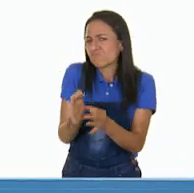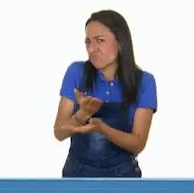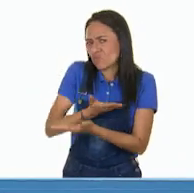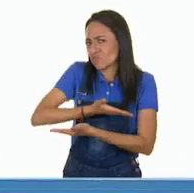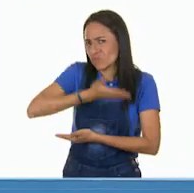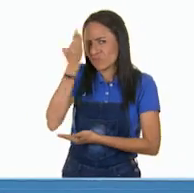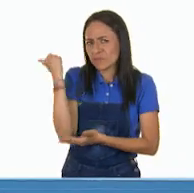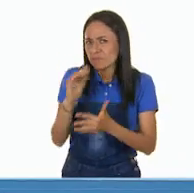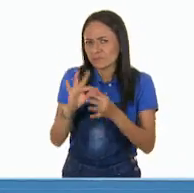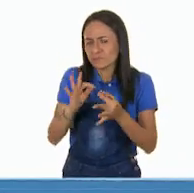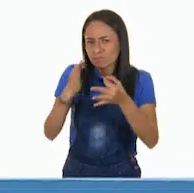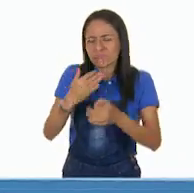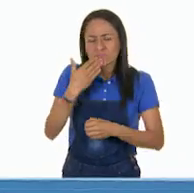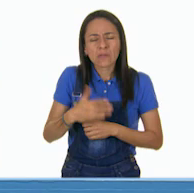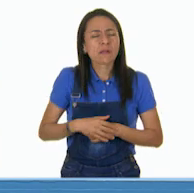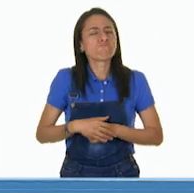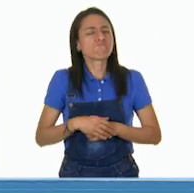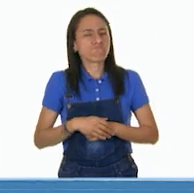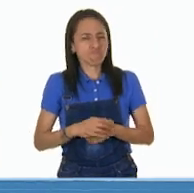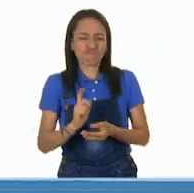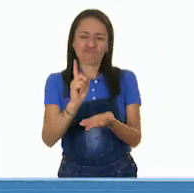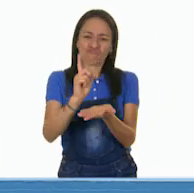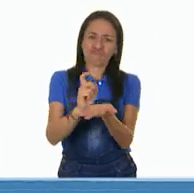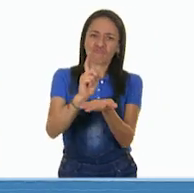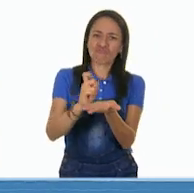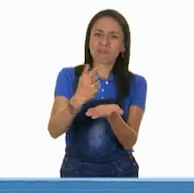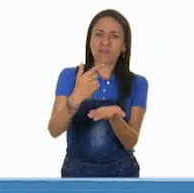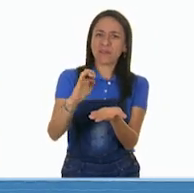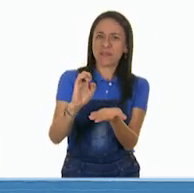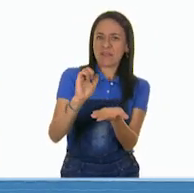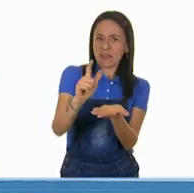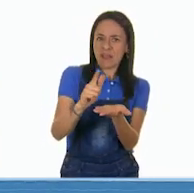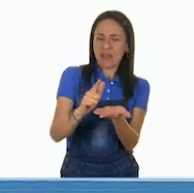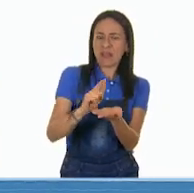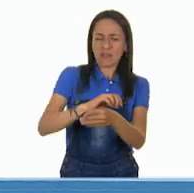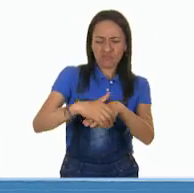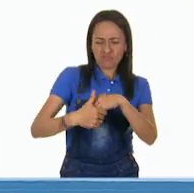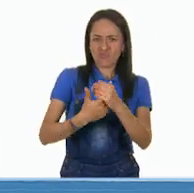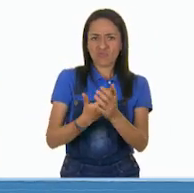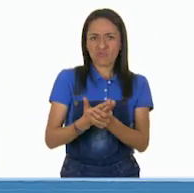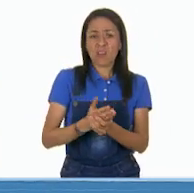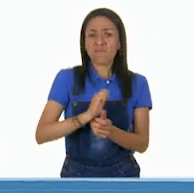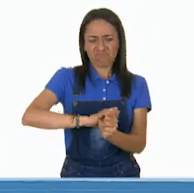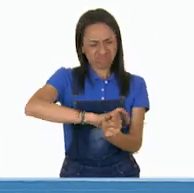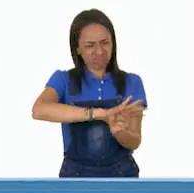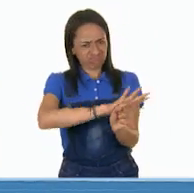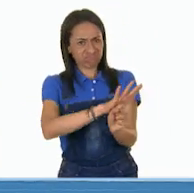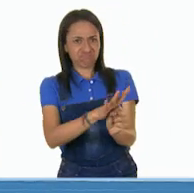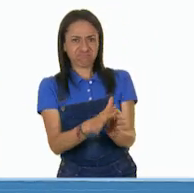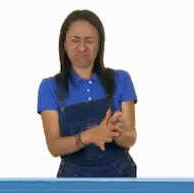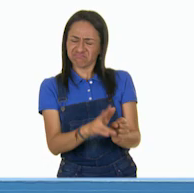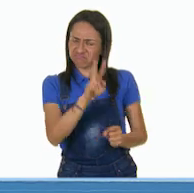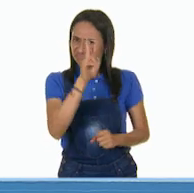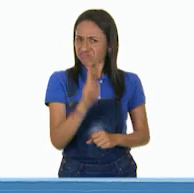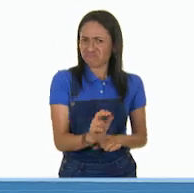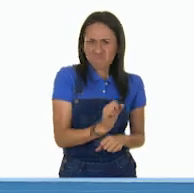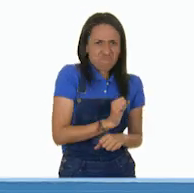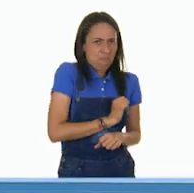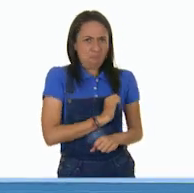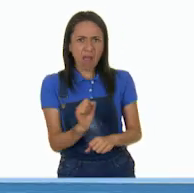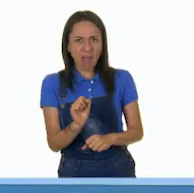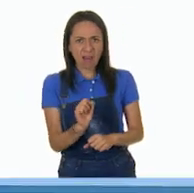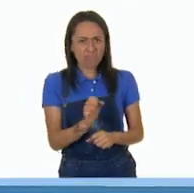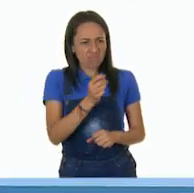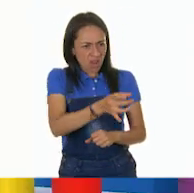ángel está acabando con los coronavirus malvados y ahí se ve cómo los coronavirus y tos